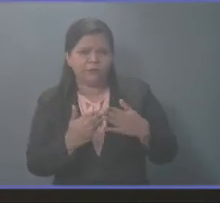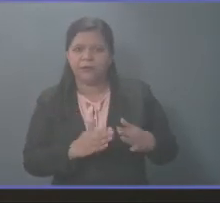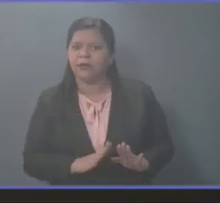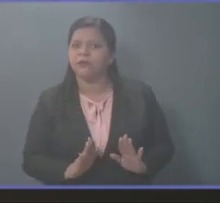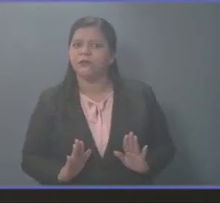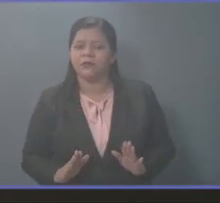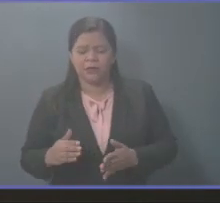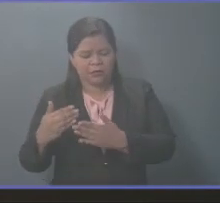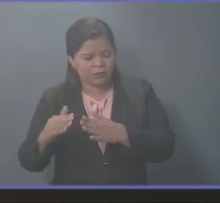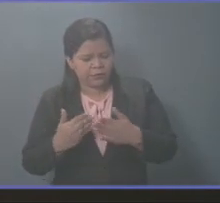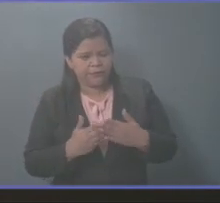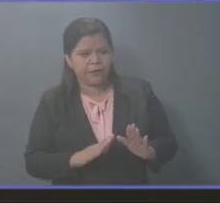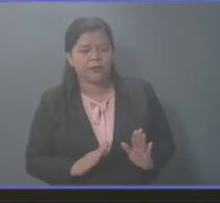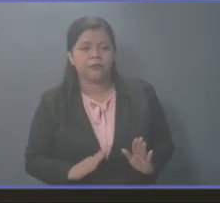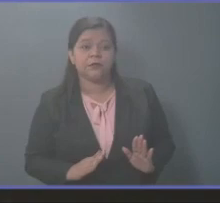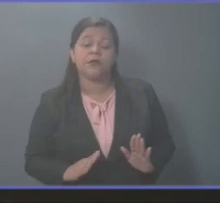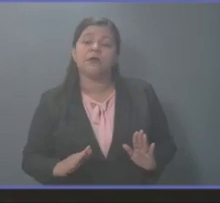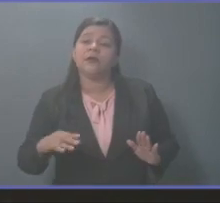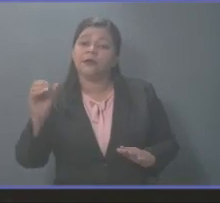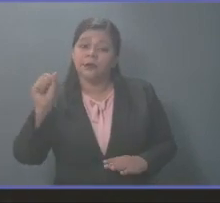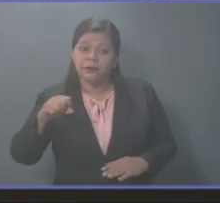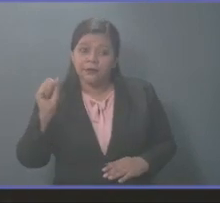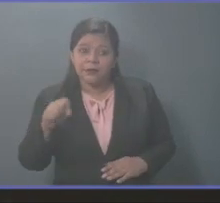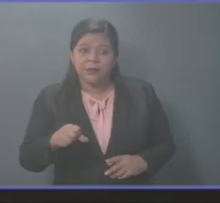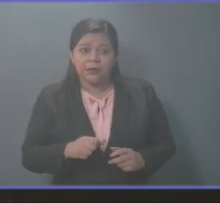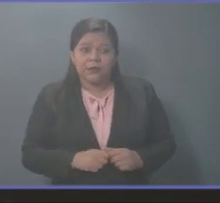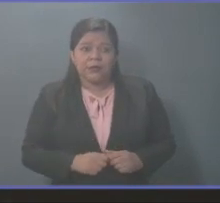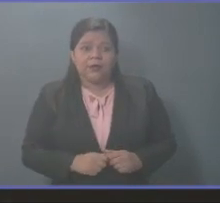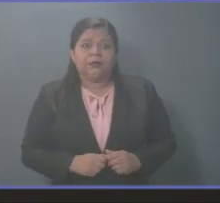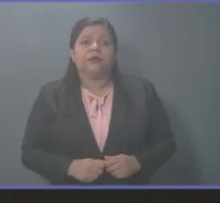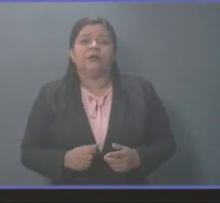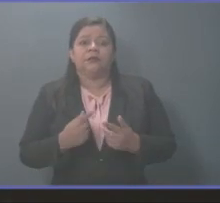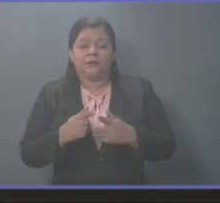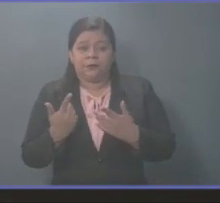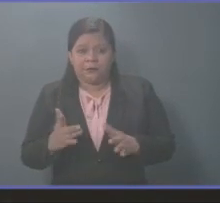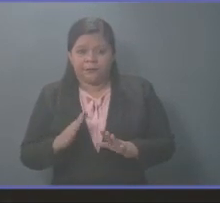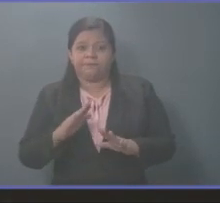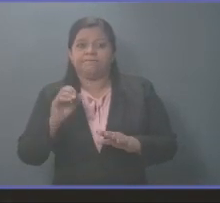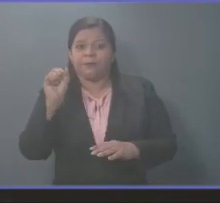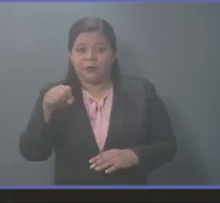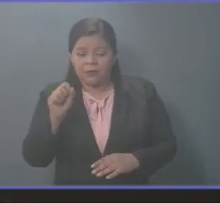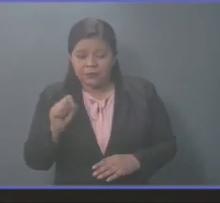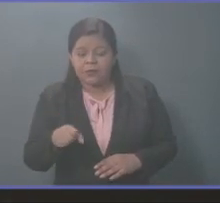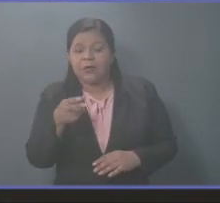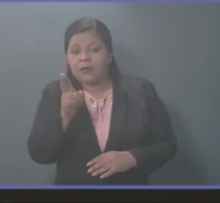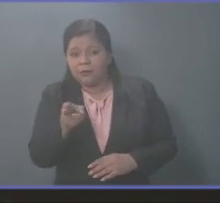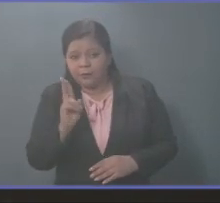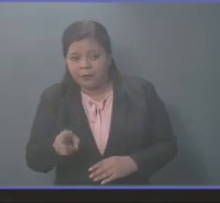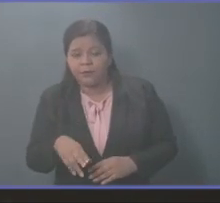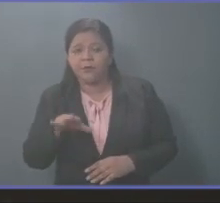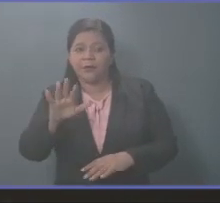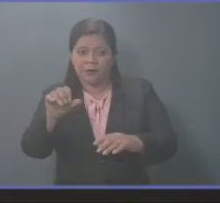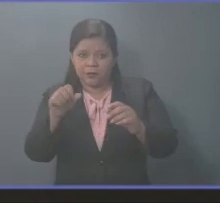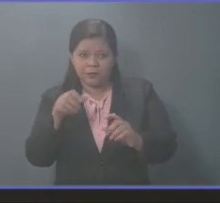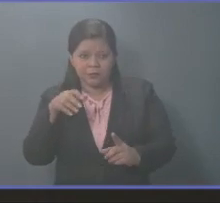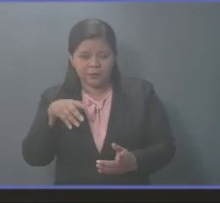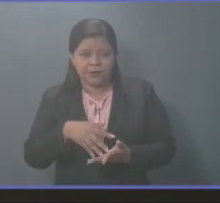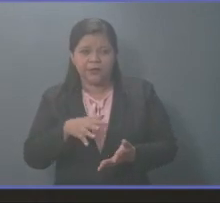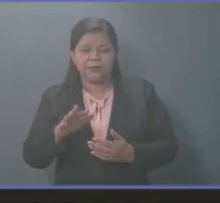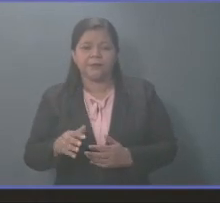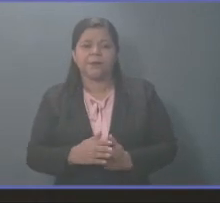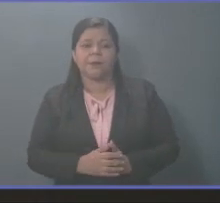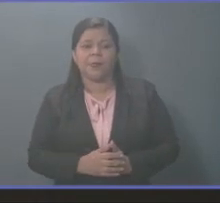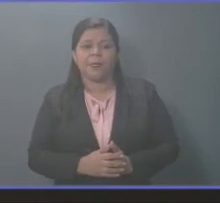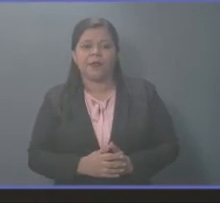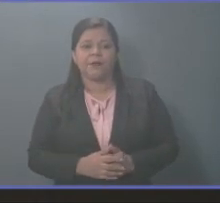sus diferencias, pero sí tiene las mismas funciones de cara a su población.